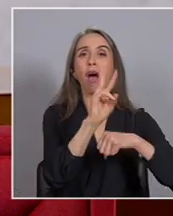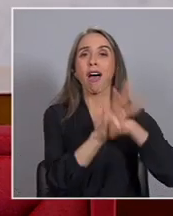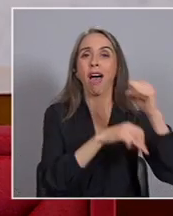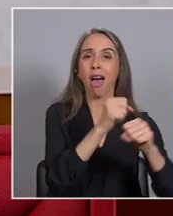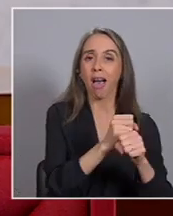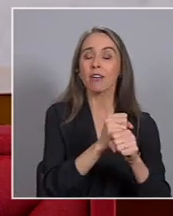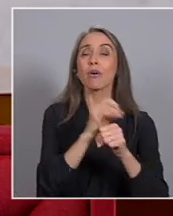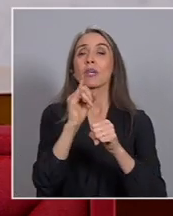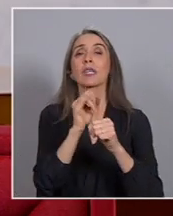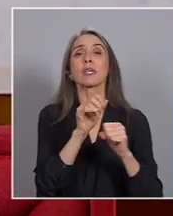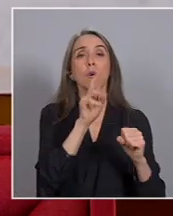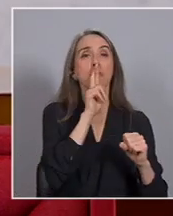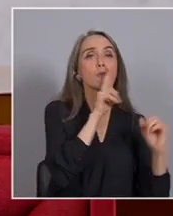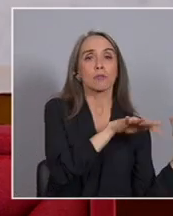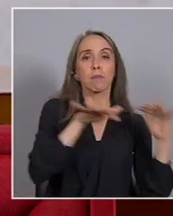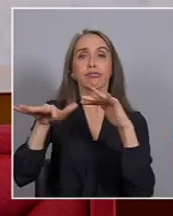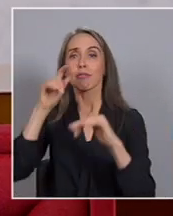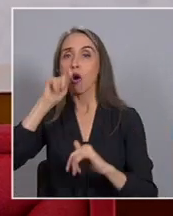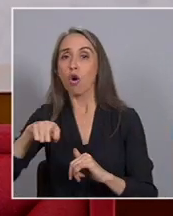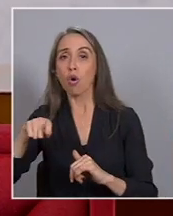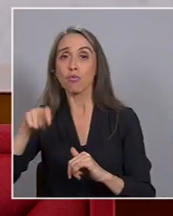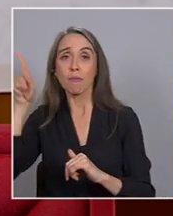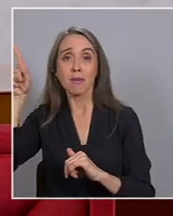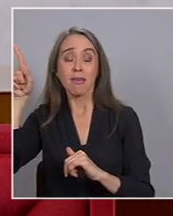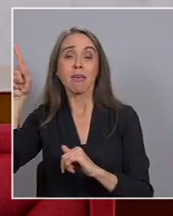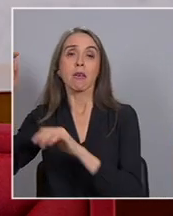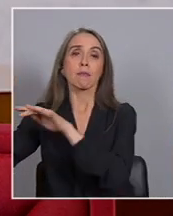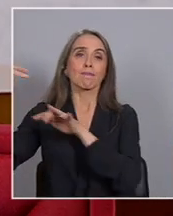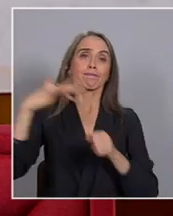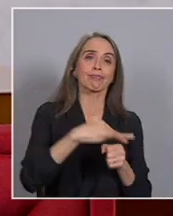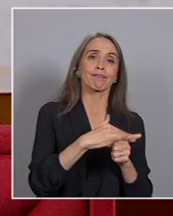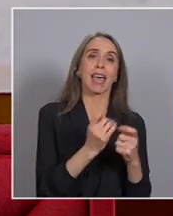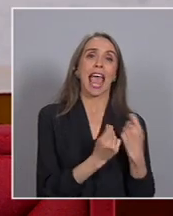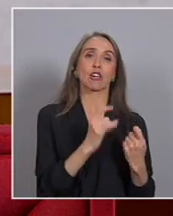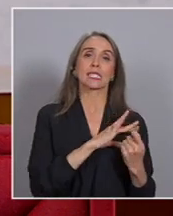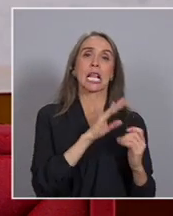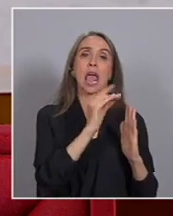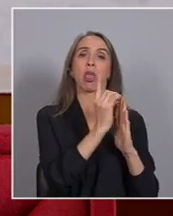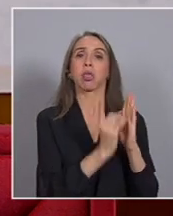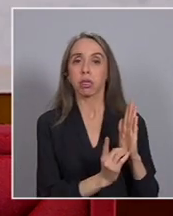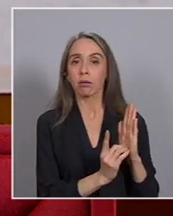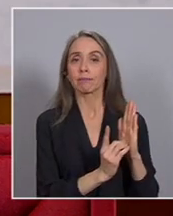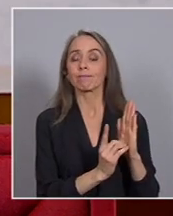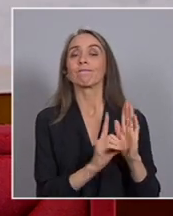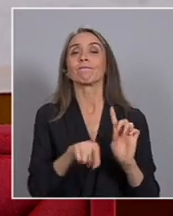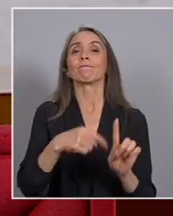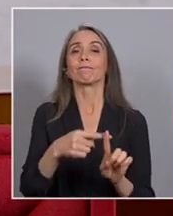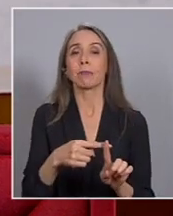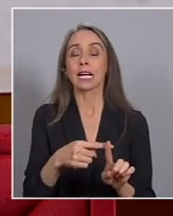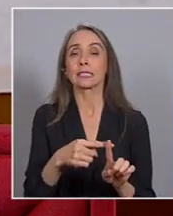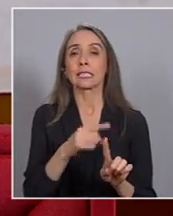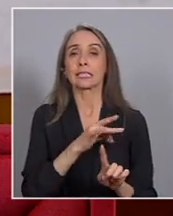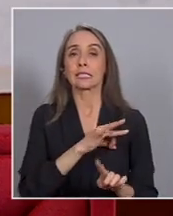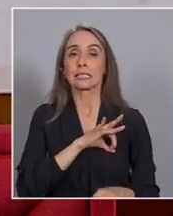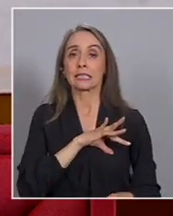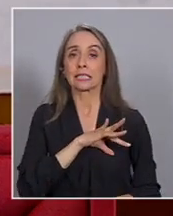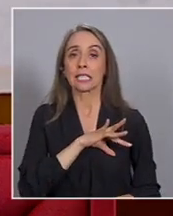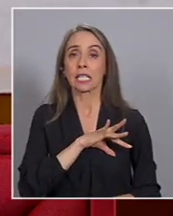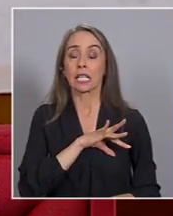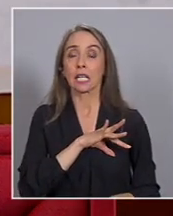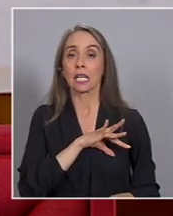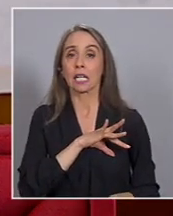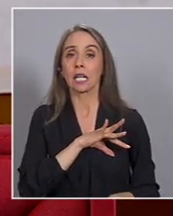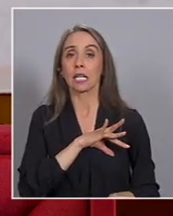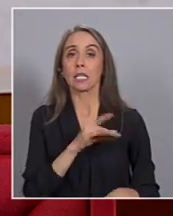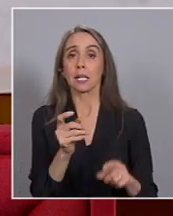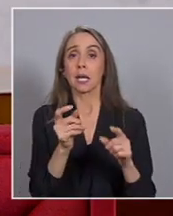economía mundial en Chile, lo que además se sumó a nuestro país a la presión de